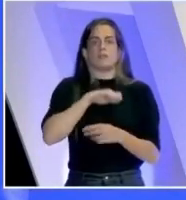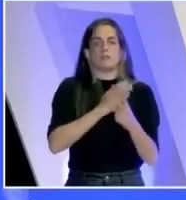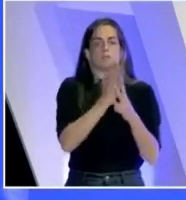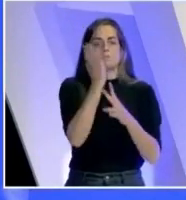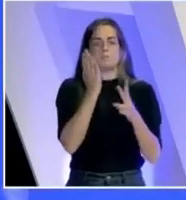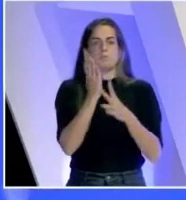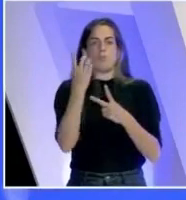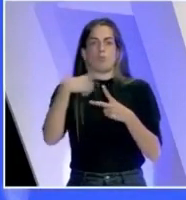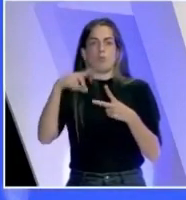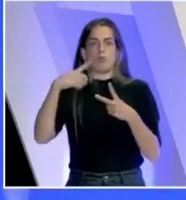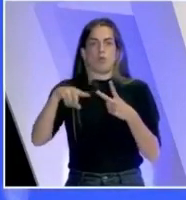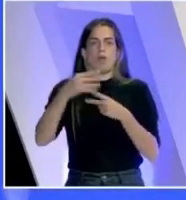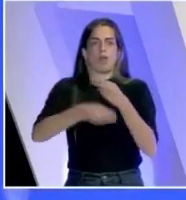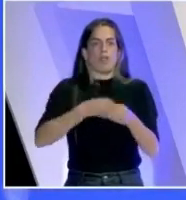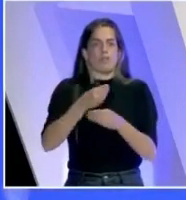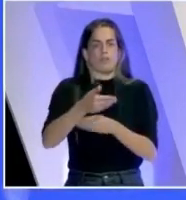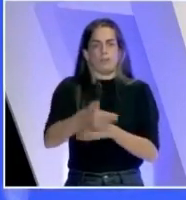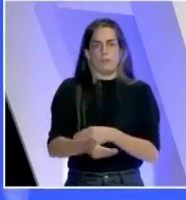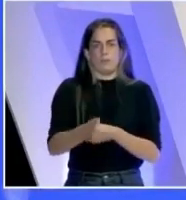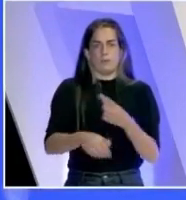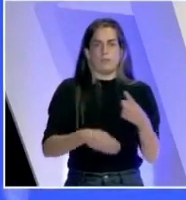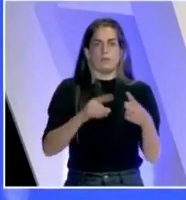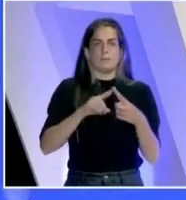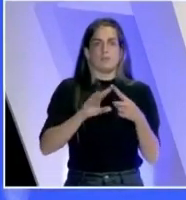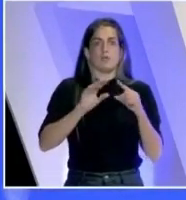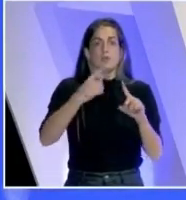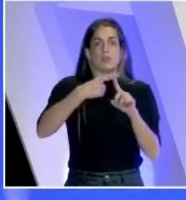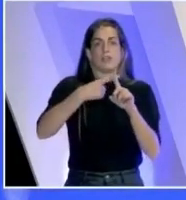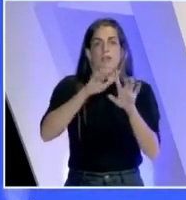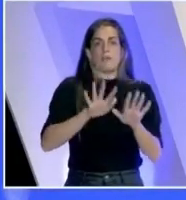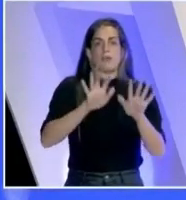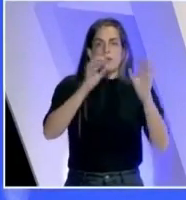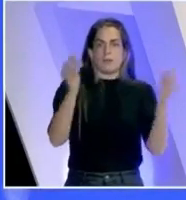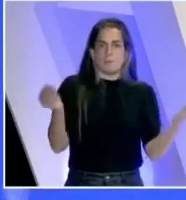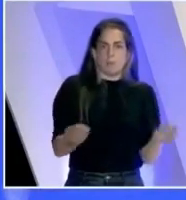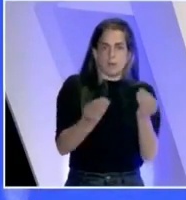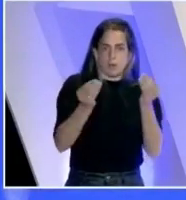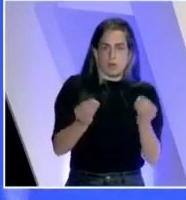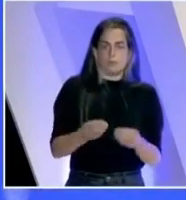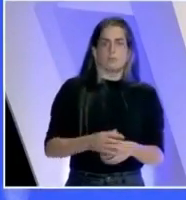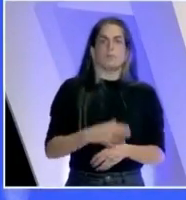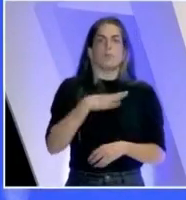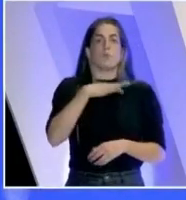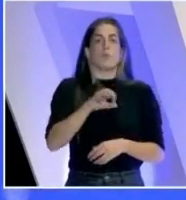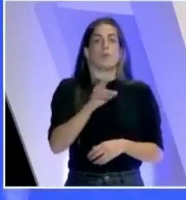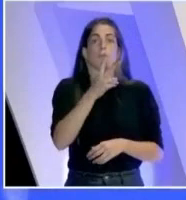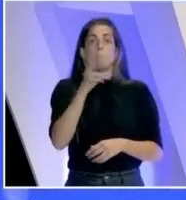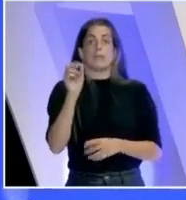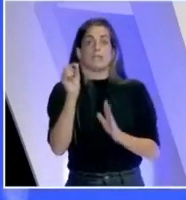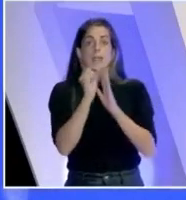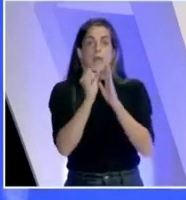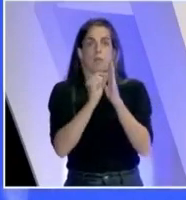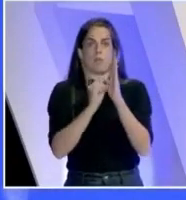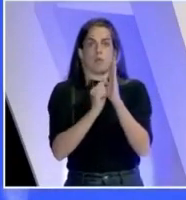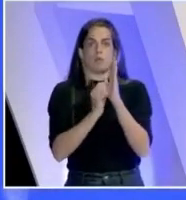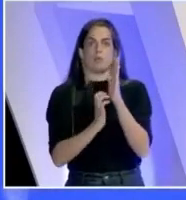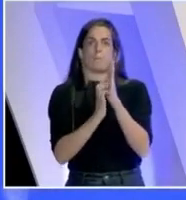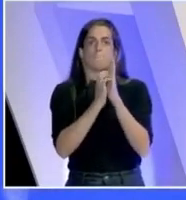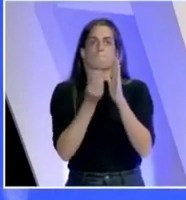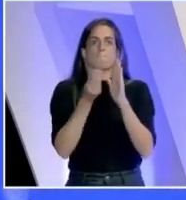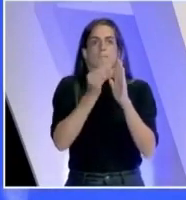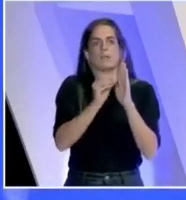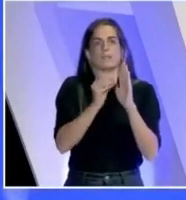deberá hacer dos cosas muy relevantes. Mejorar sus niveles de aprendizaje, por ejemplo, con un aumento de 20 puntos en las pruebas